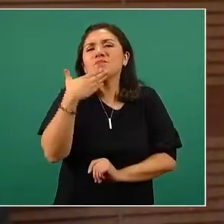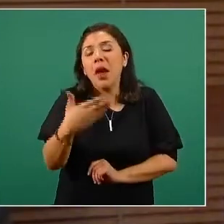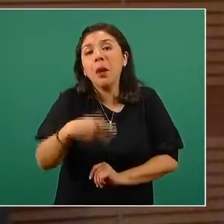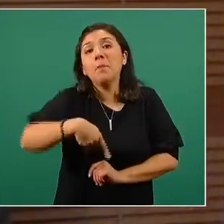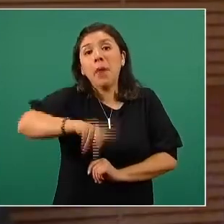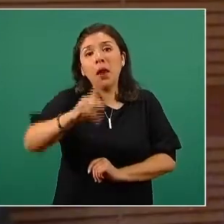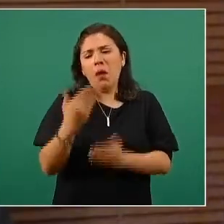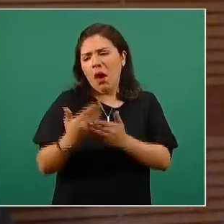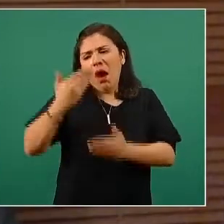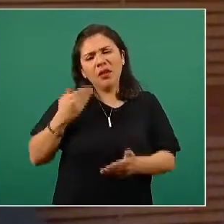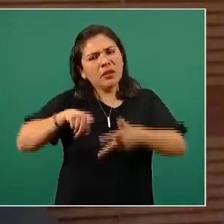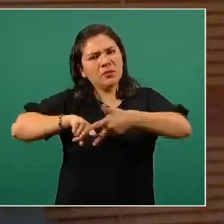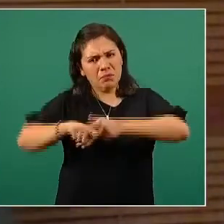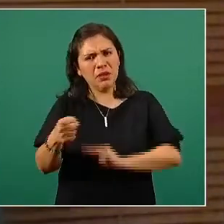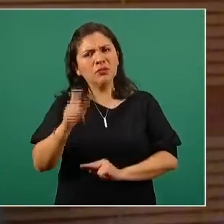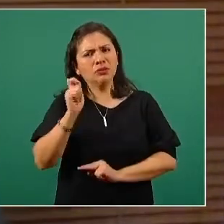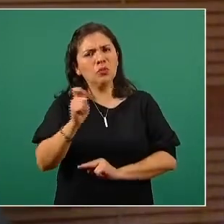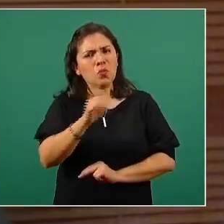el inicio